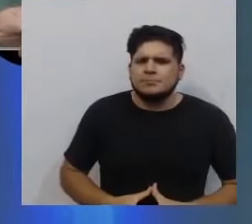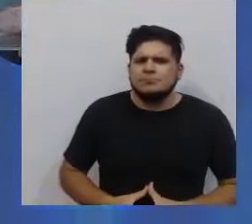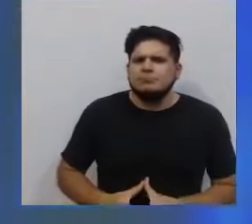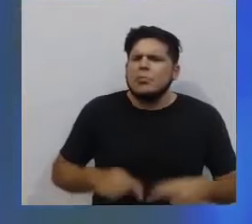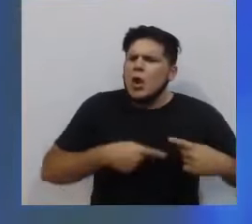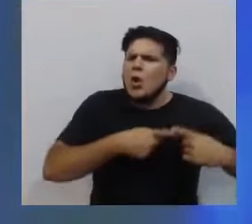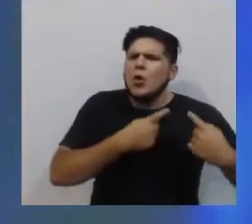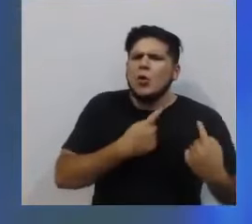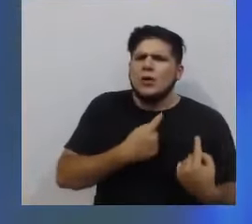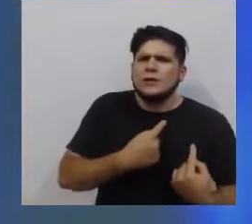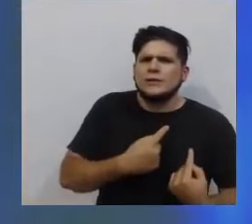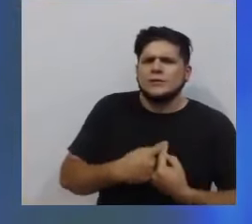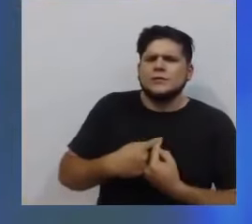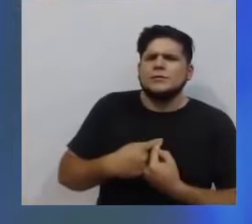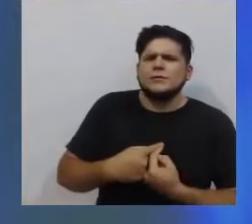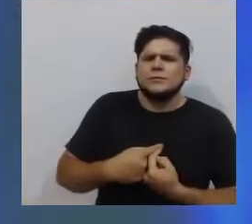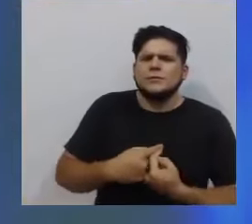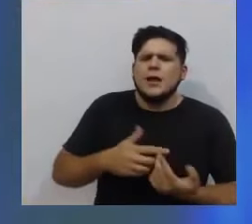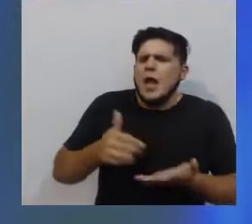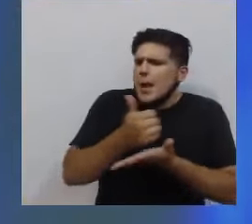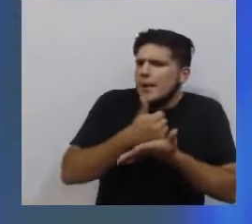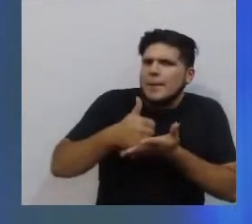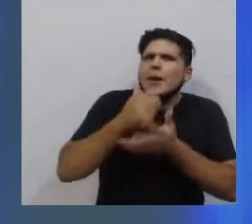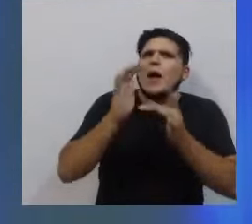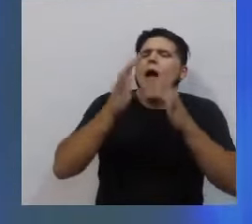necesito la guía del espíritu santo